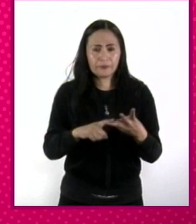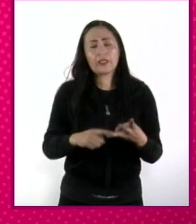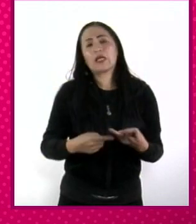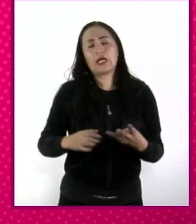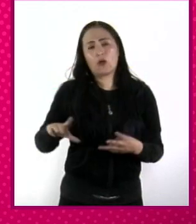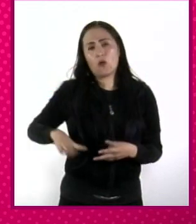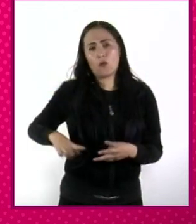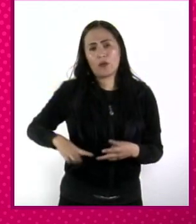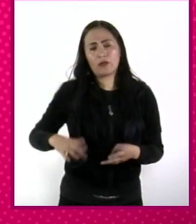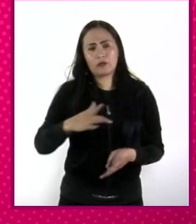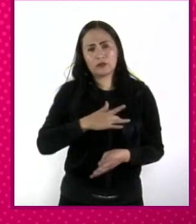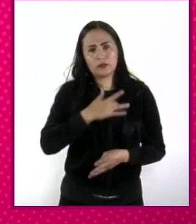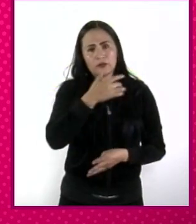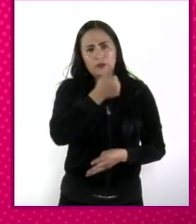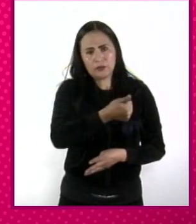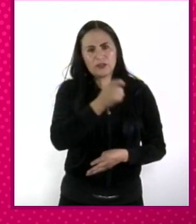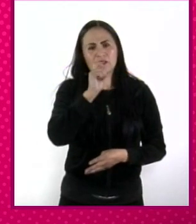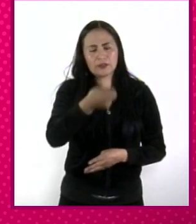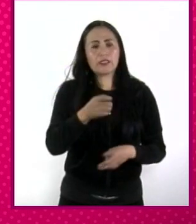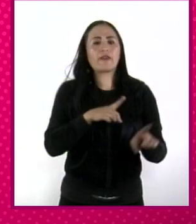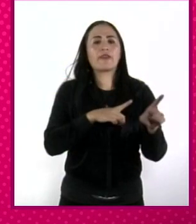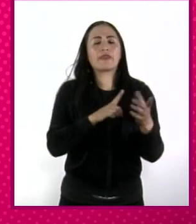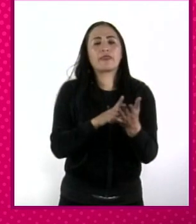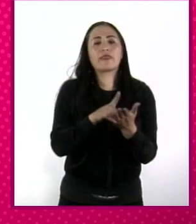bienestar son los derechos laborales.